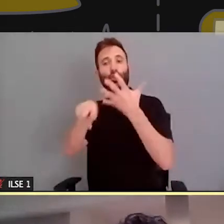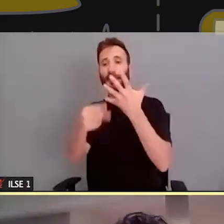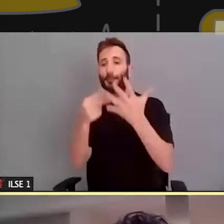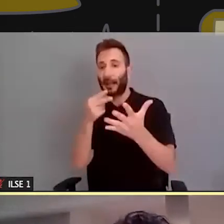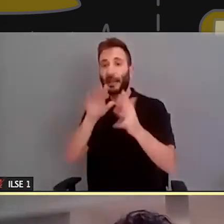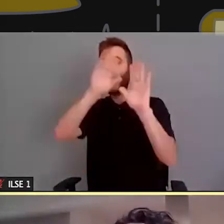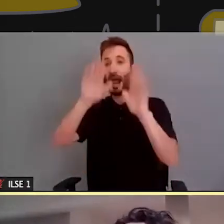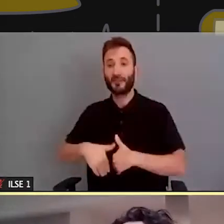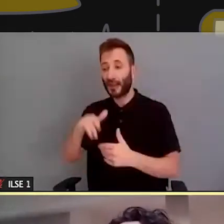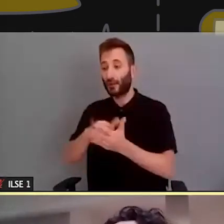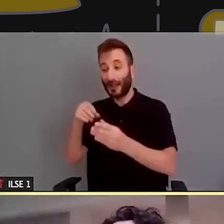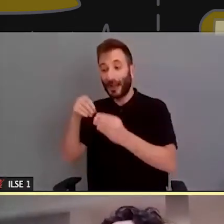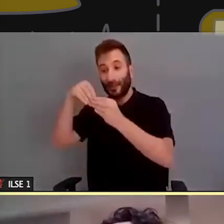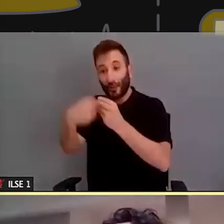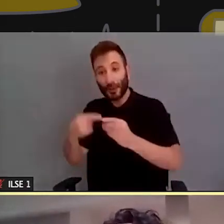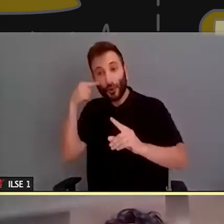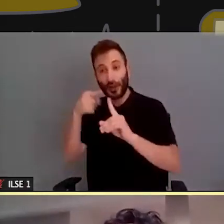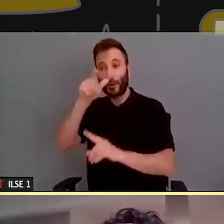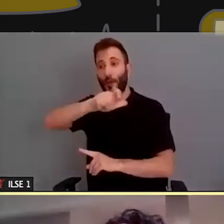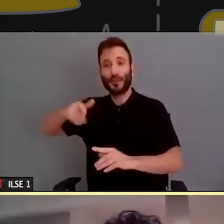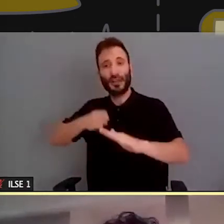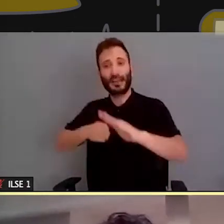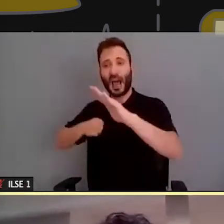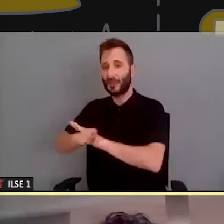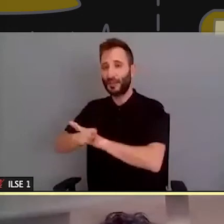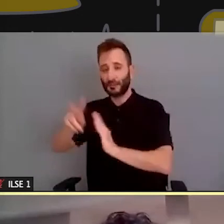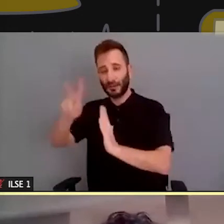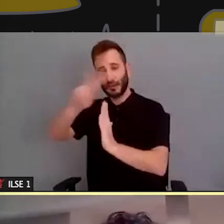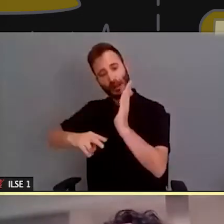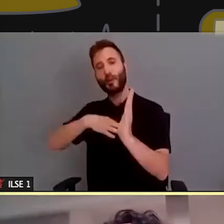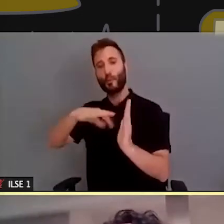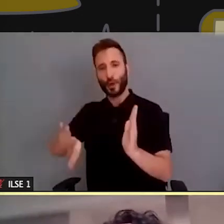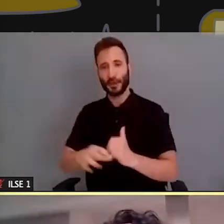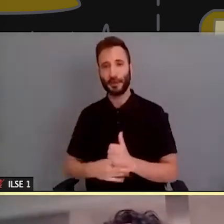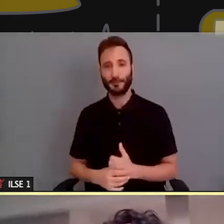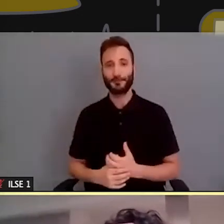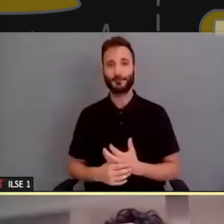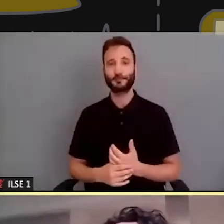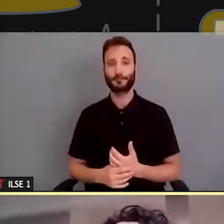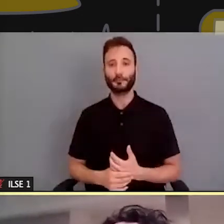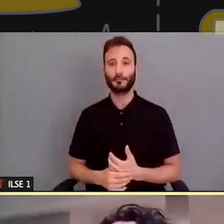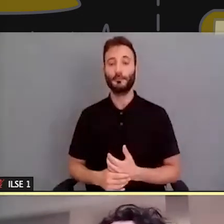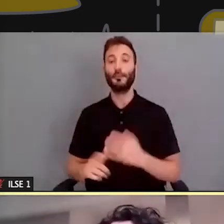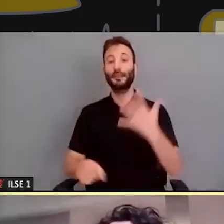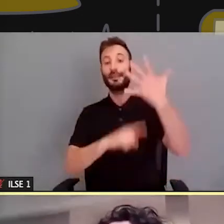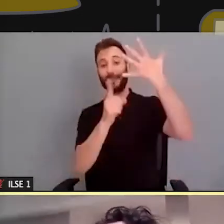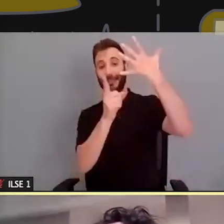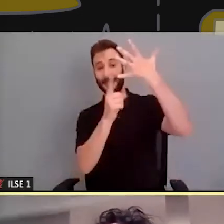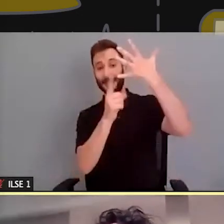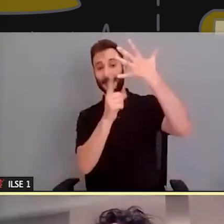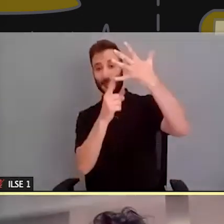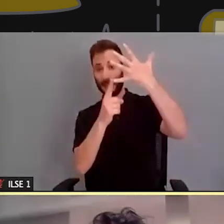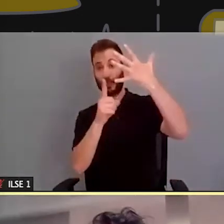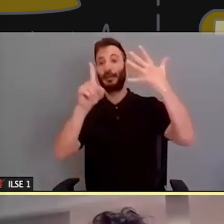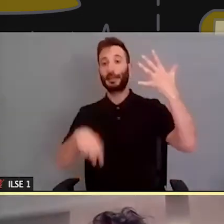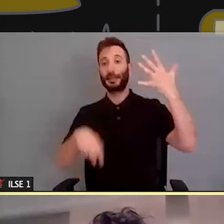del camino es accesible al público y se puede consultar. Y la parte, como comentaba antes, una de